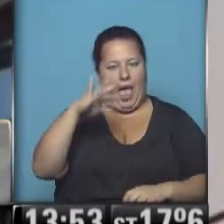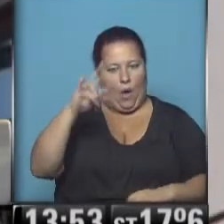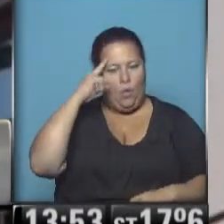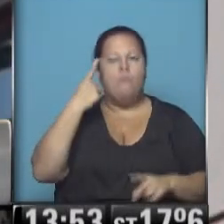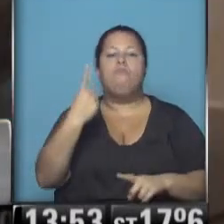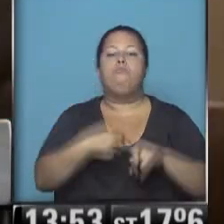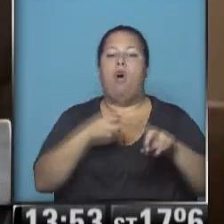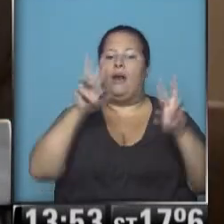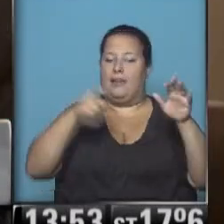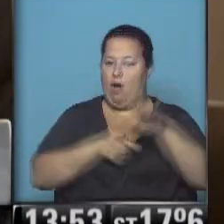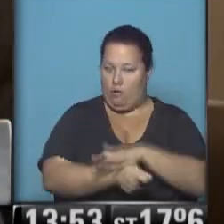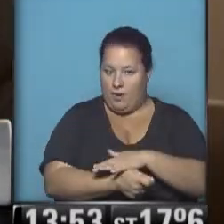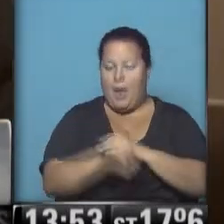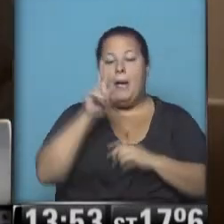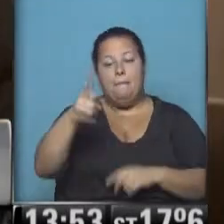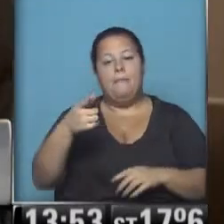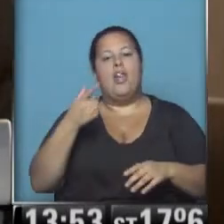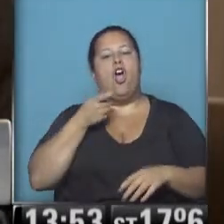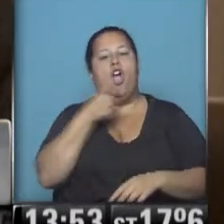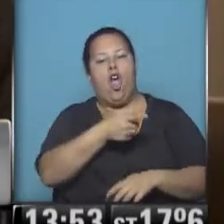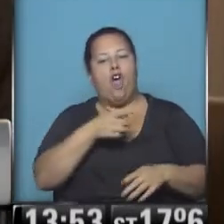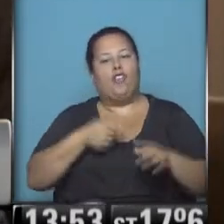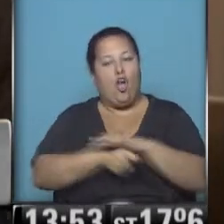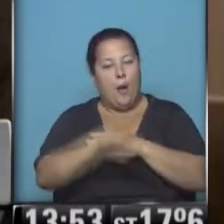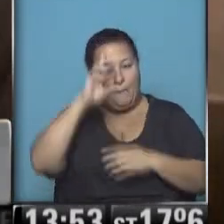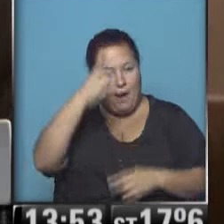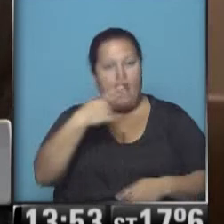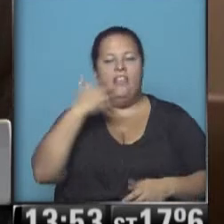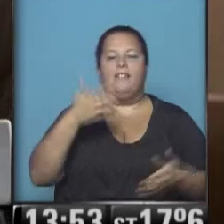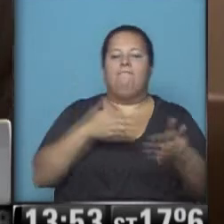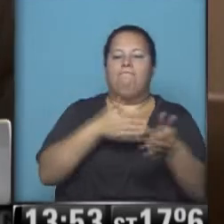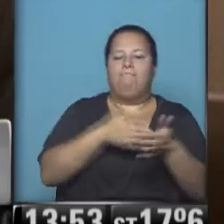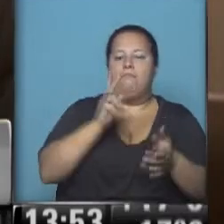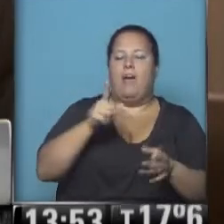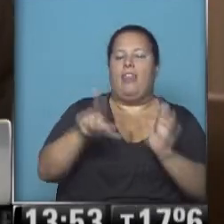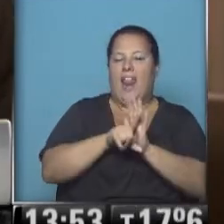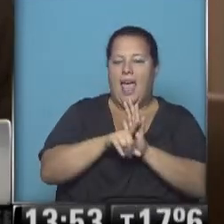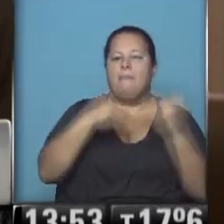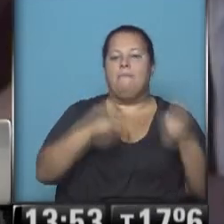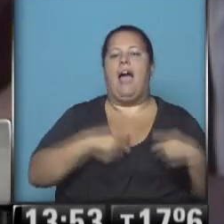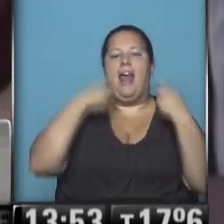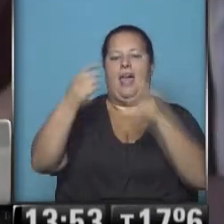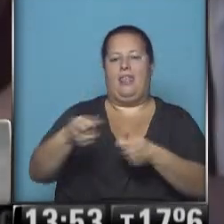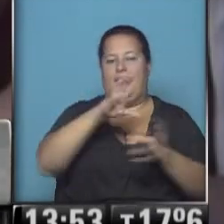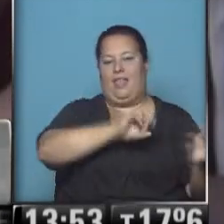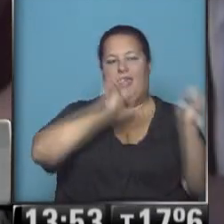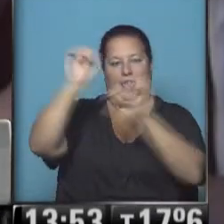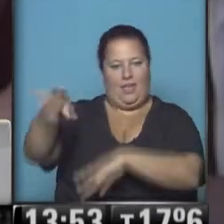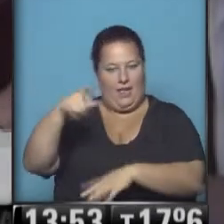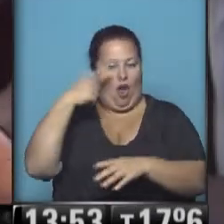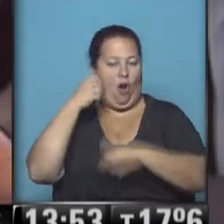de corrupción. Pero el procurador anticorrupción de Perú denunció trabas legales para el proceso de entrega del empresario.